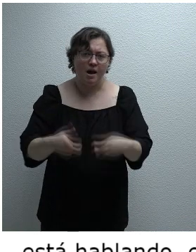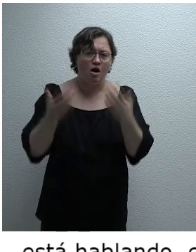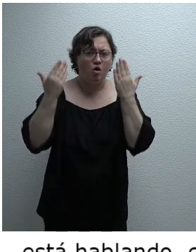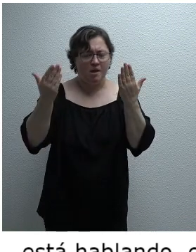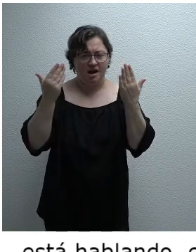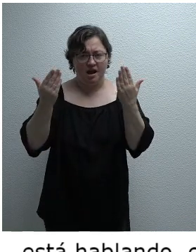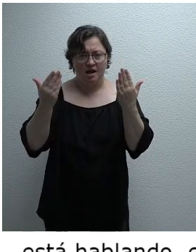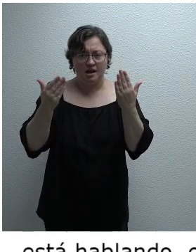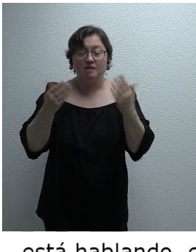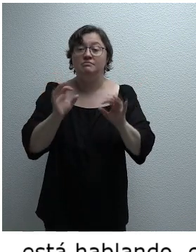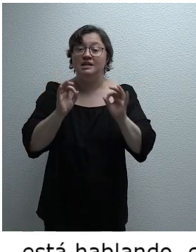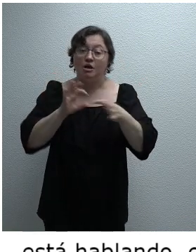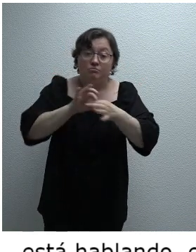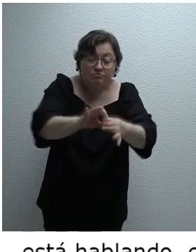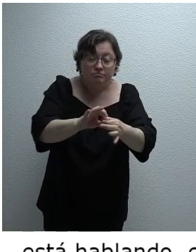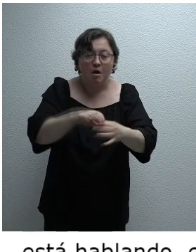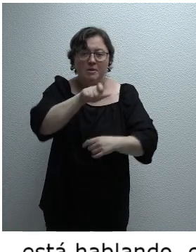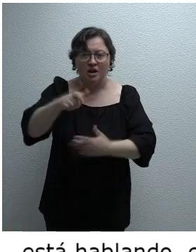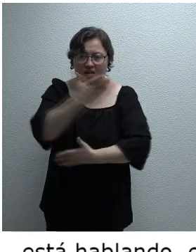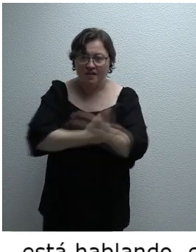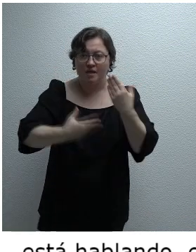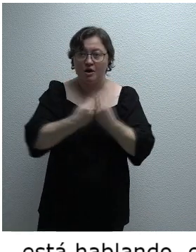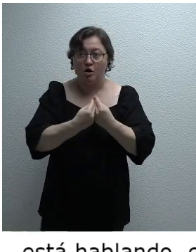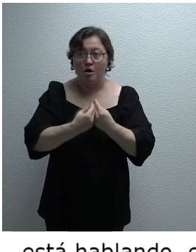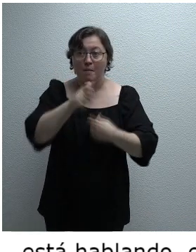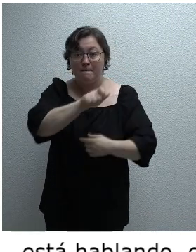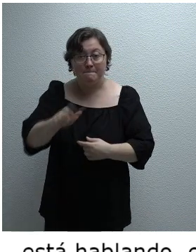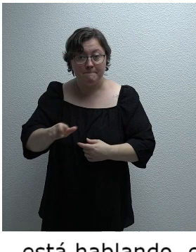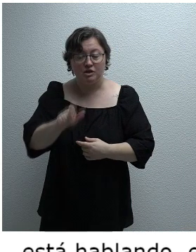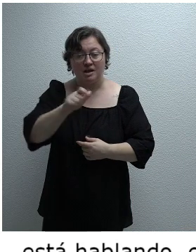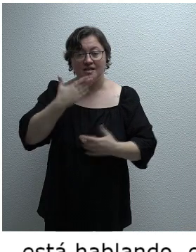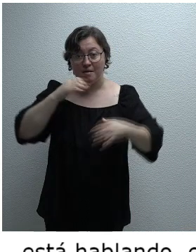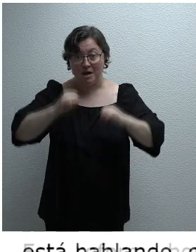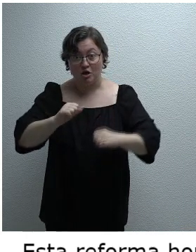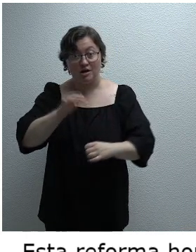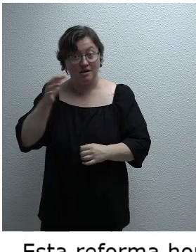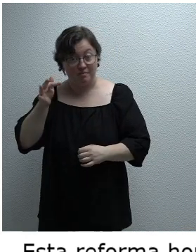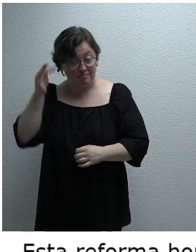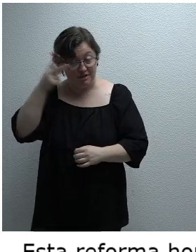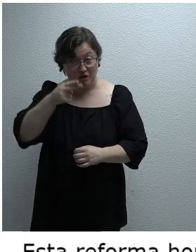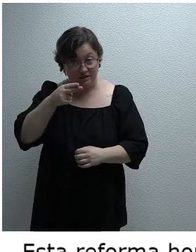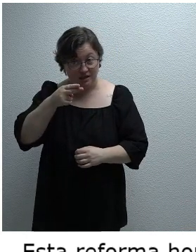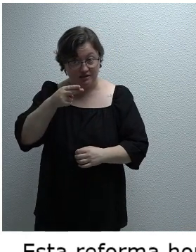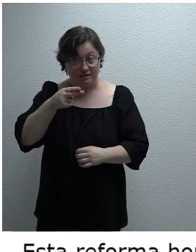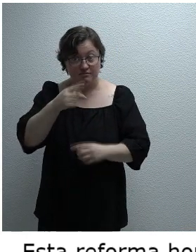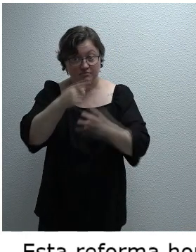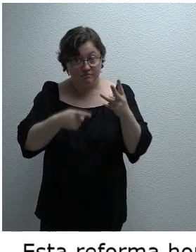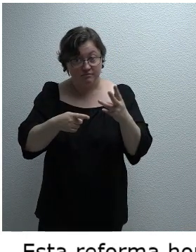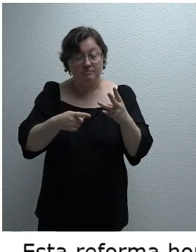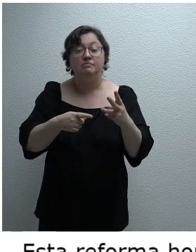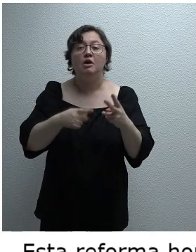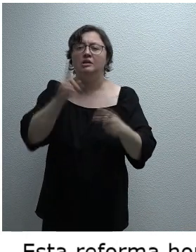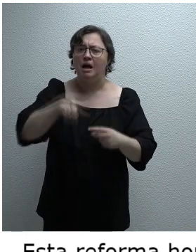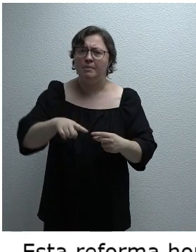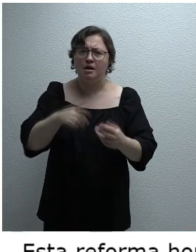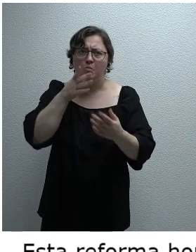solo a las personas con discapacidad y, en su caso, a los mayores y pensionistas, ejemplos en tantos